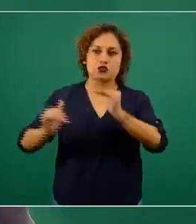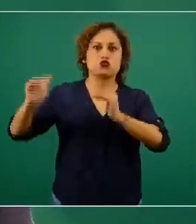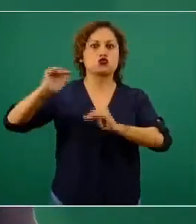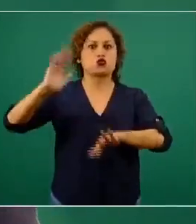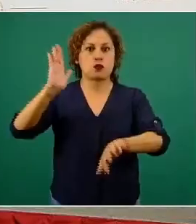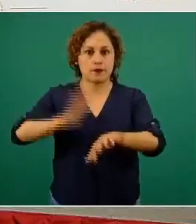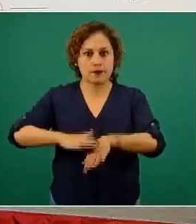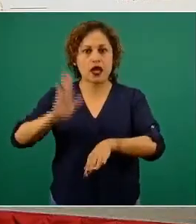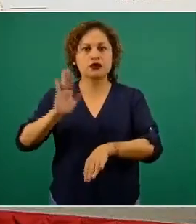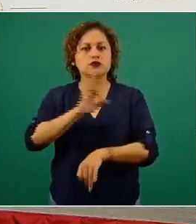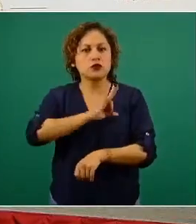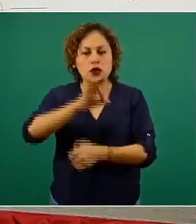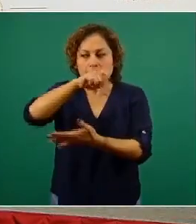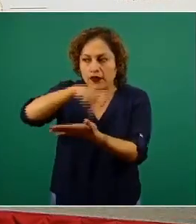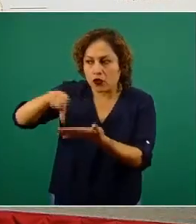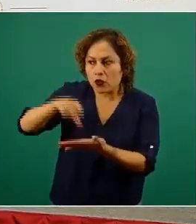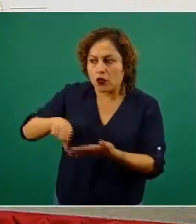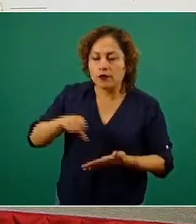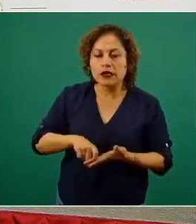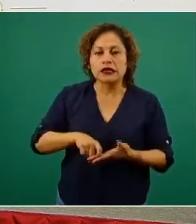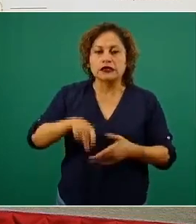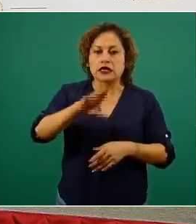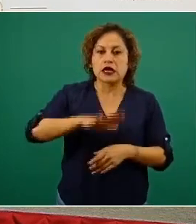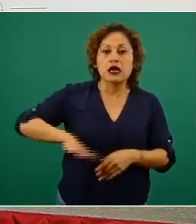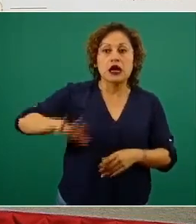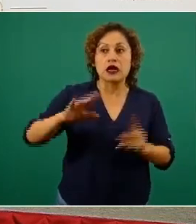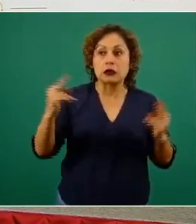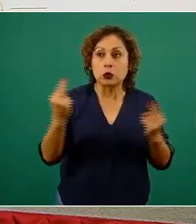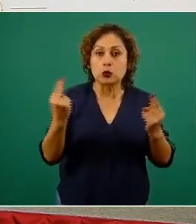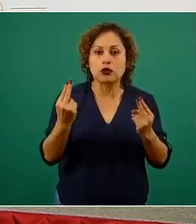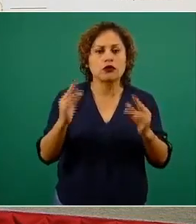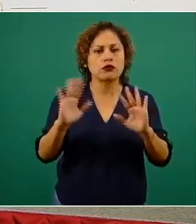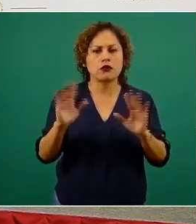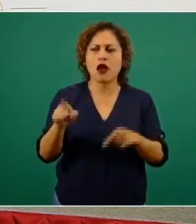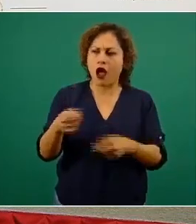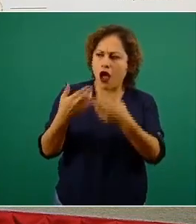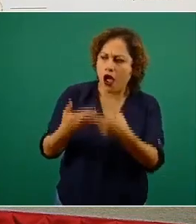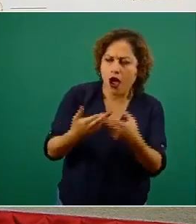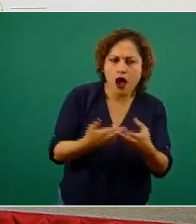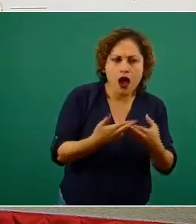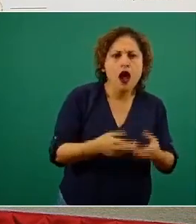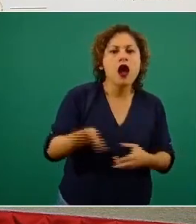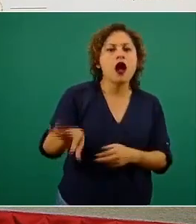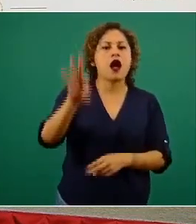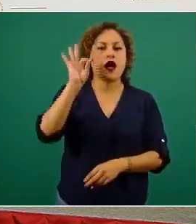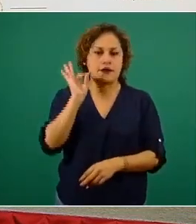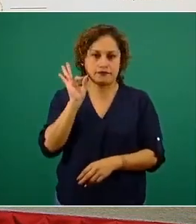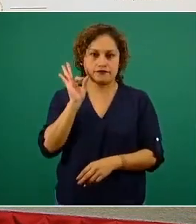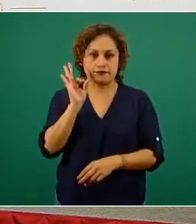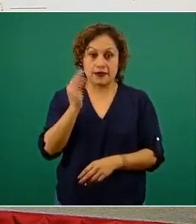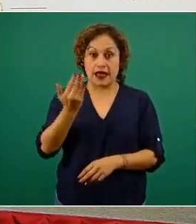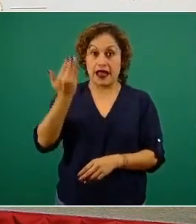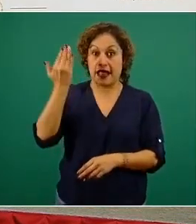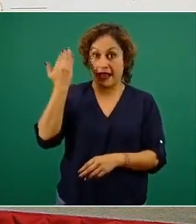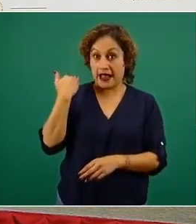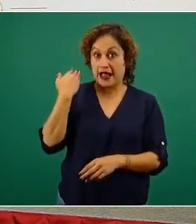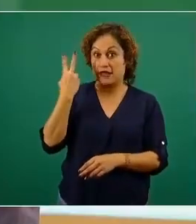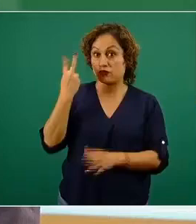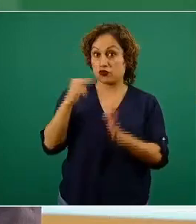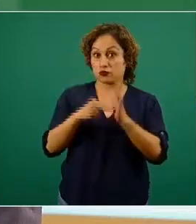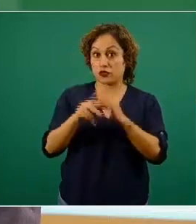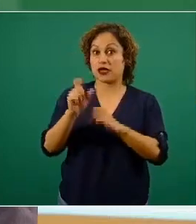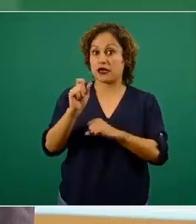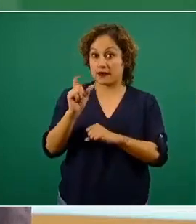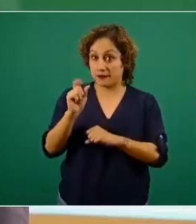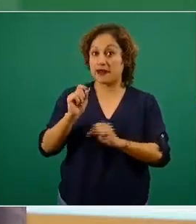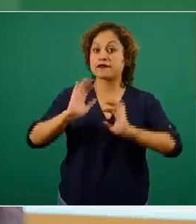ser adquiridos y que no están en tan alta demanda. Entonces, por el momento, esto se solucionó ya desde el año pasado. Usted